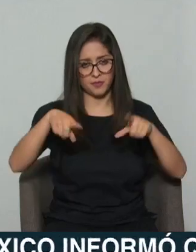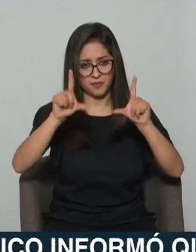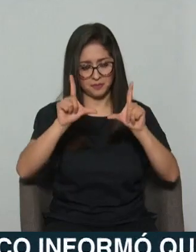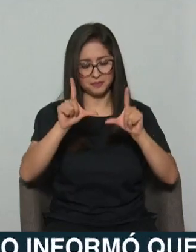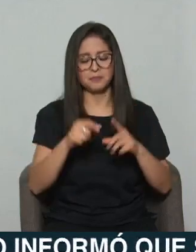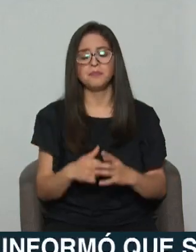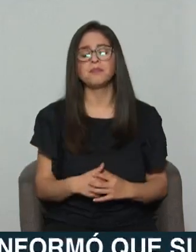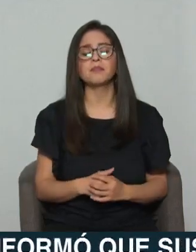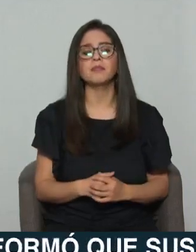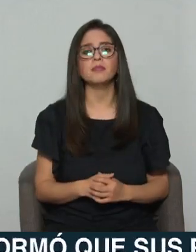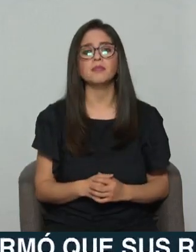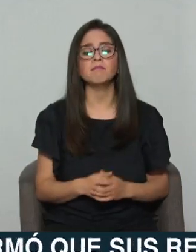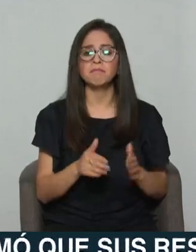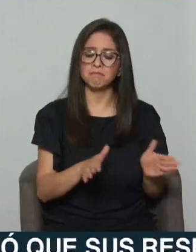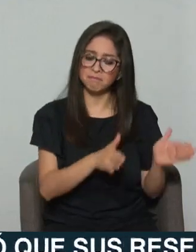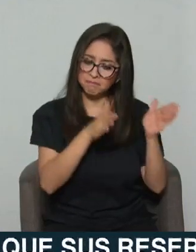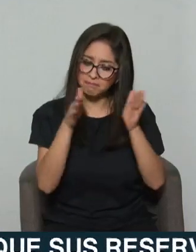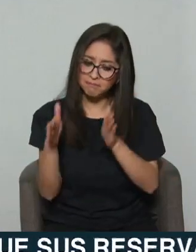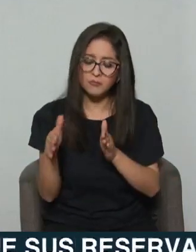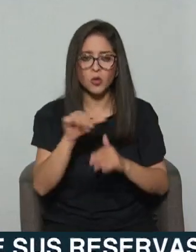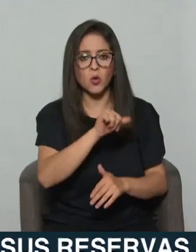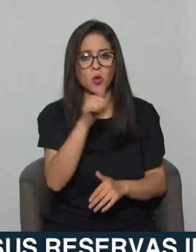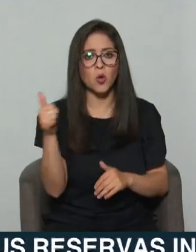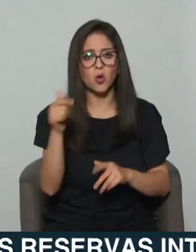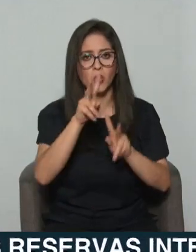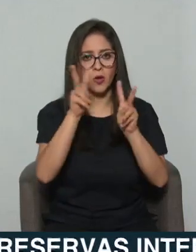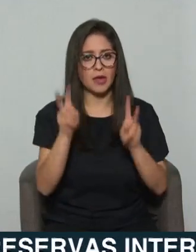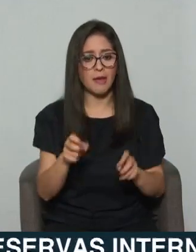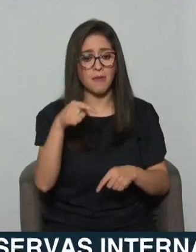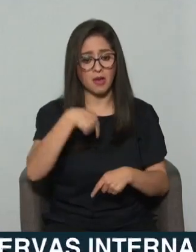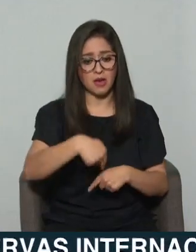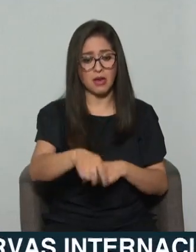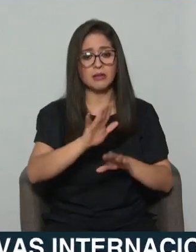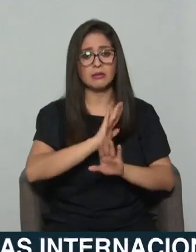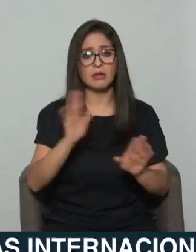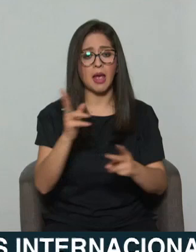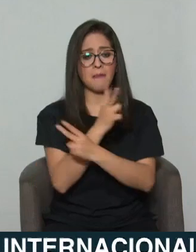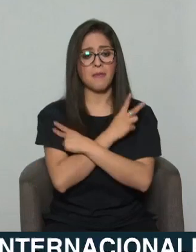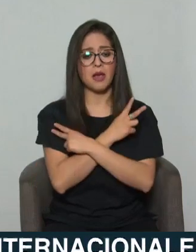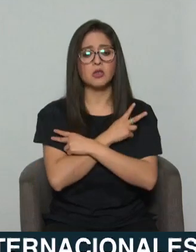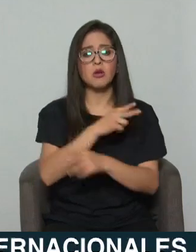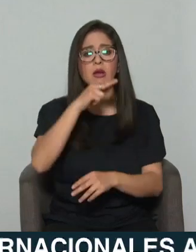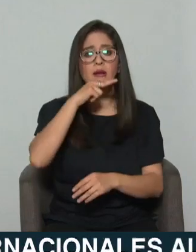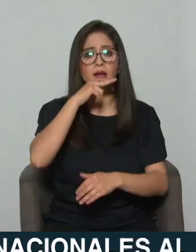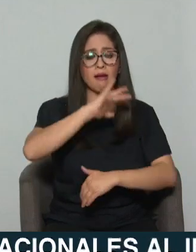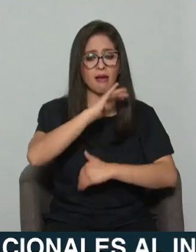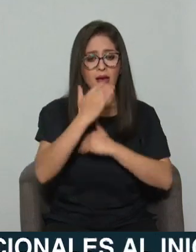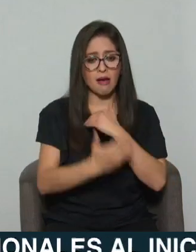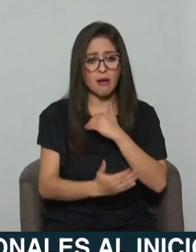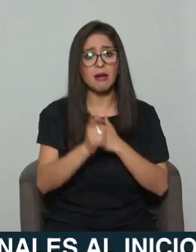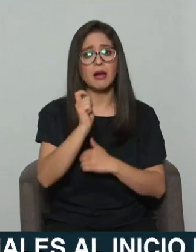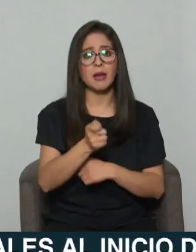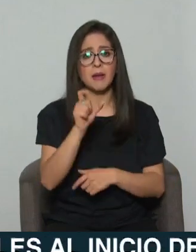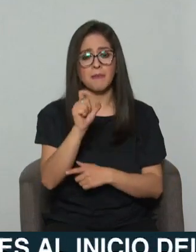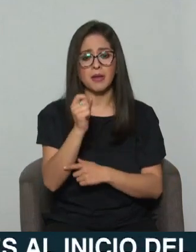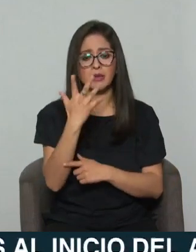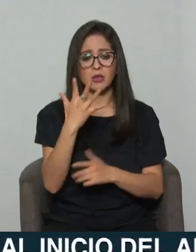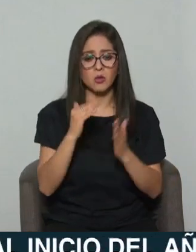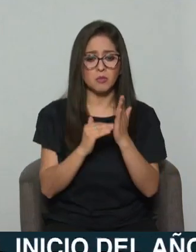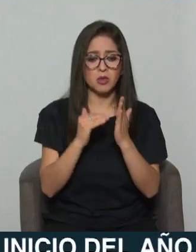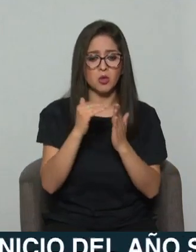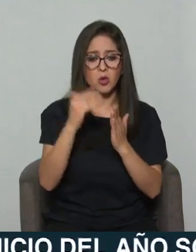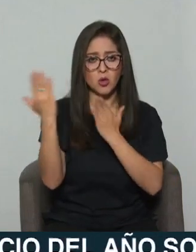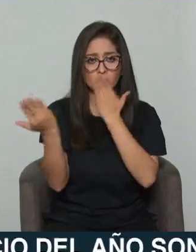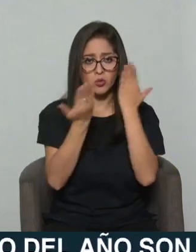Oiga, en otros temas, ya hoy, ahora sí terminaron las vacaciones navideñas. Alrededor de 25 millones de estudiantes de